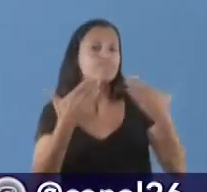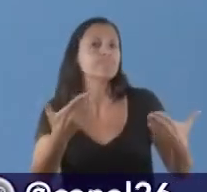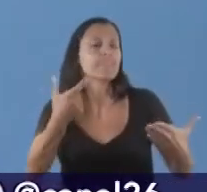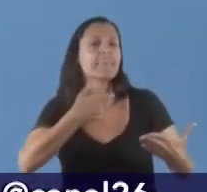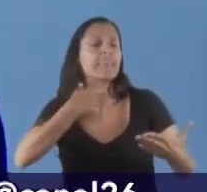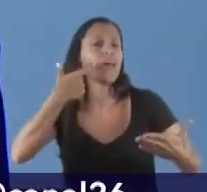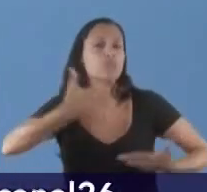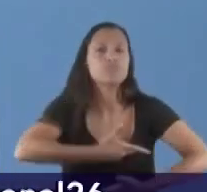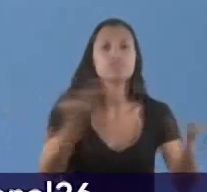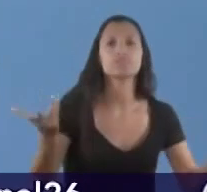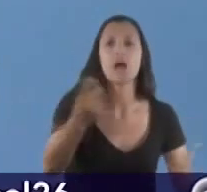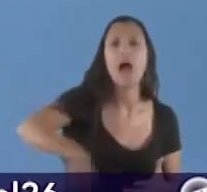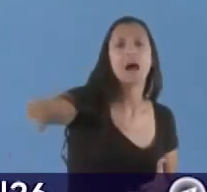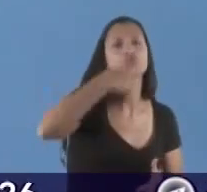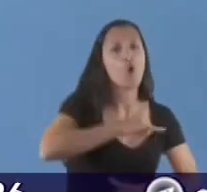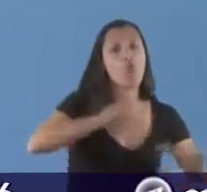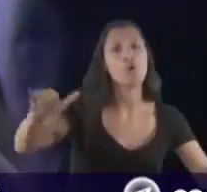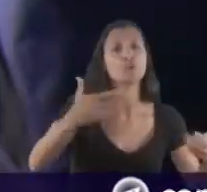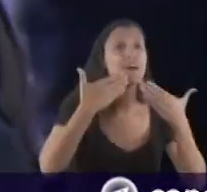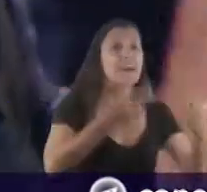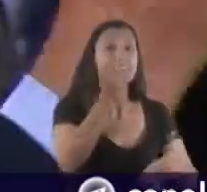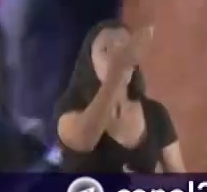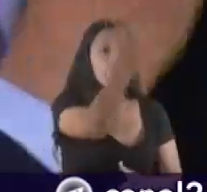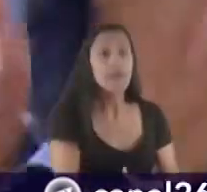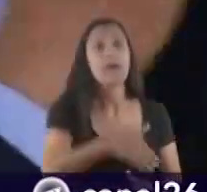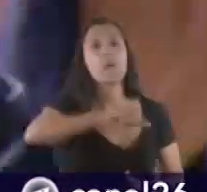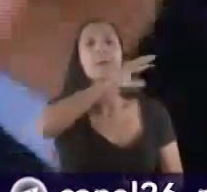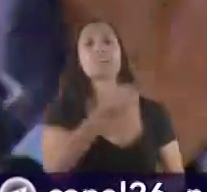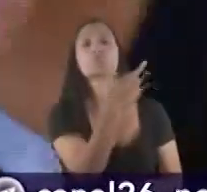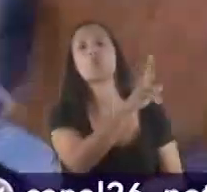manifestar con el querido Juan Mansur.